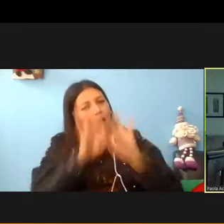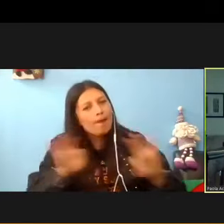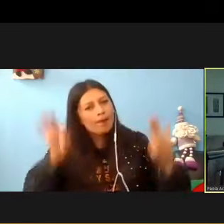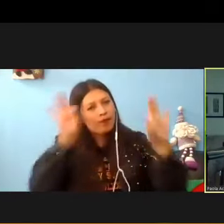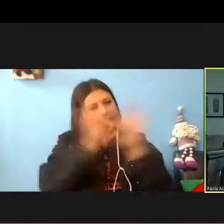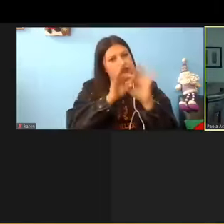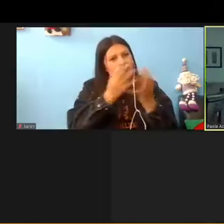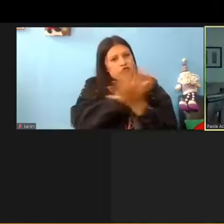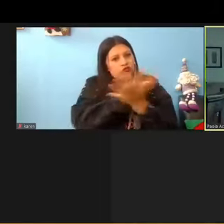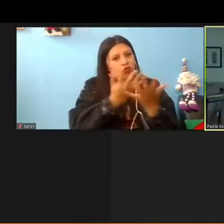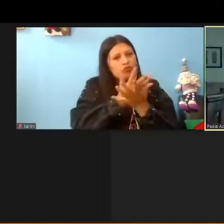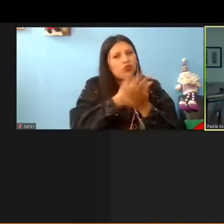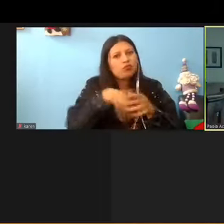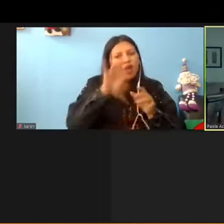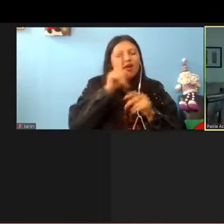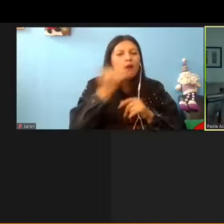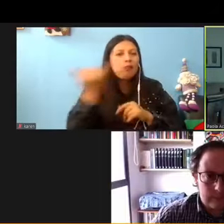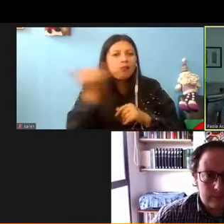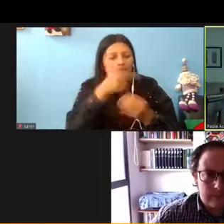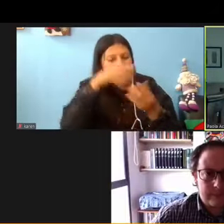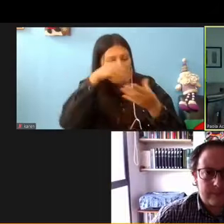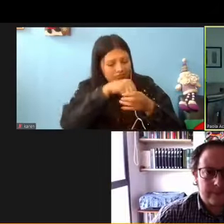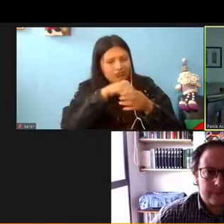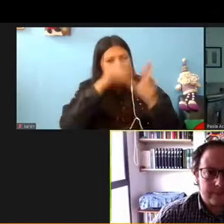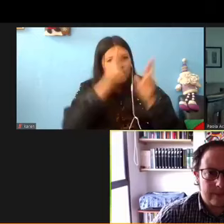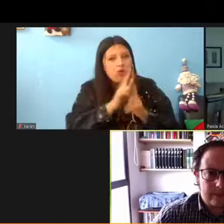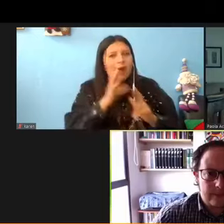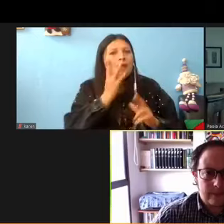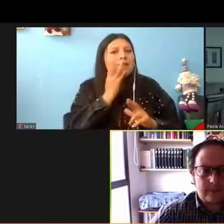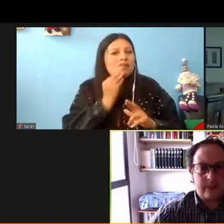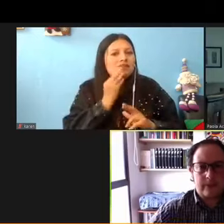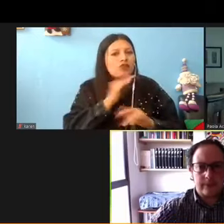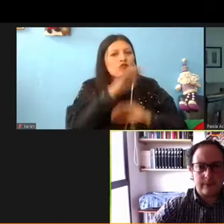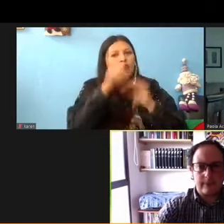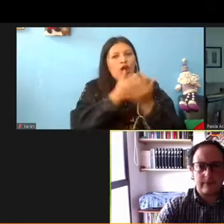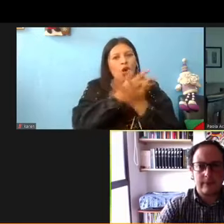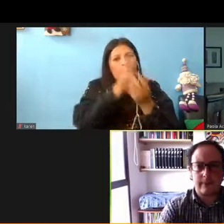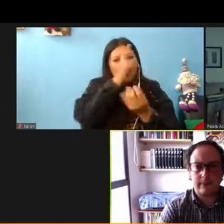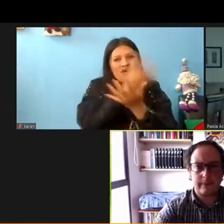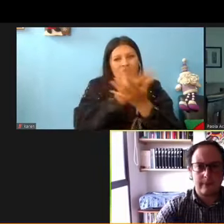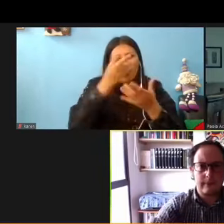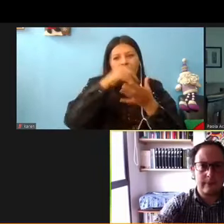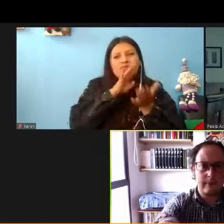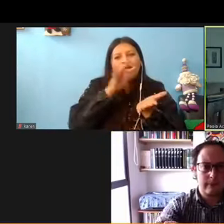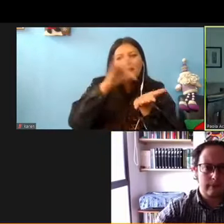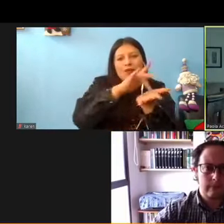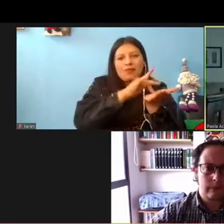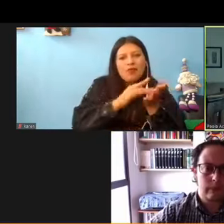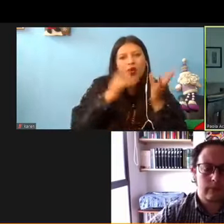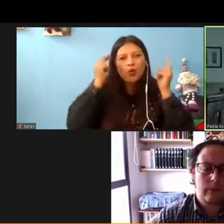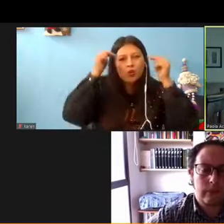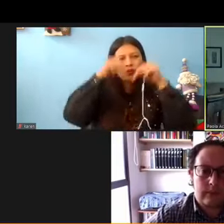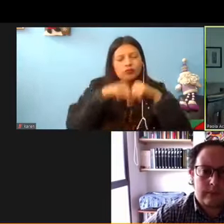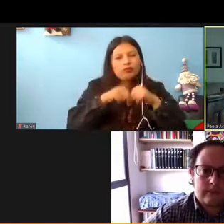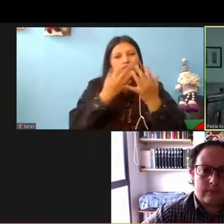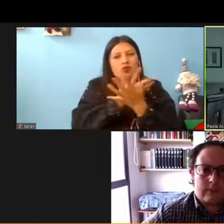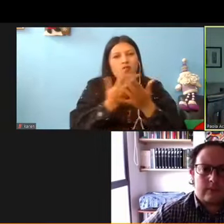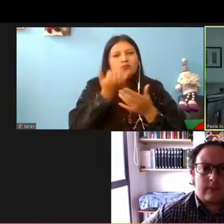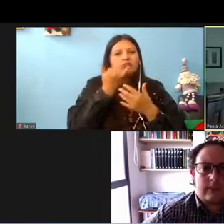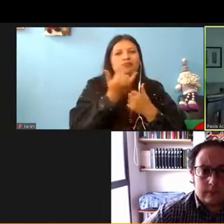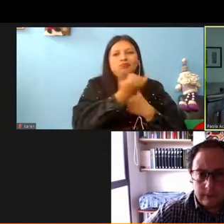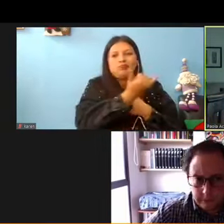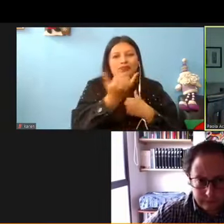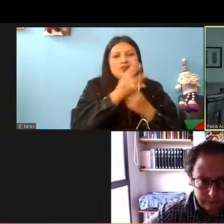pues en donde están las experiencias de las comunidades tan diversas que participaron en el encuentro, en donde